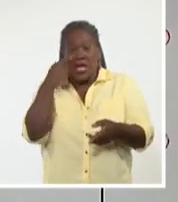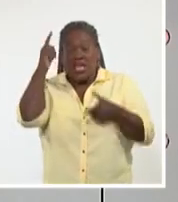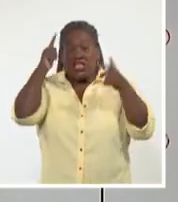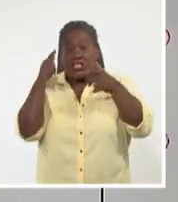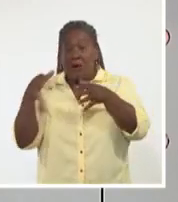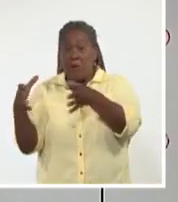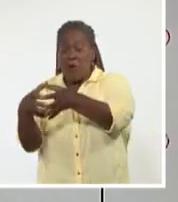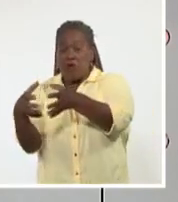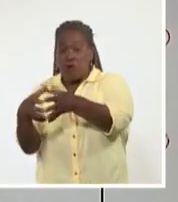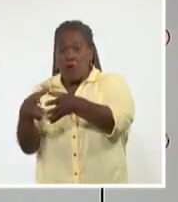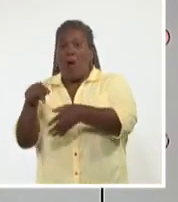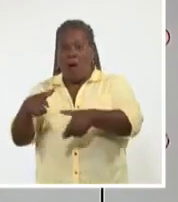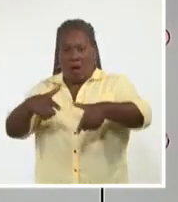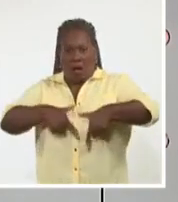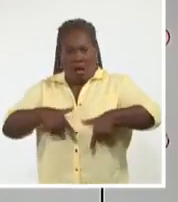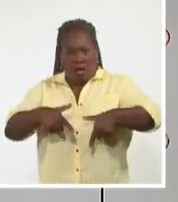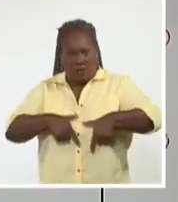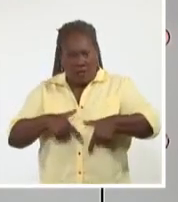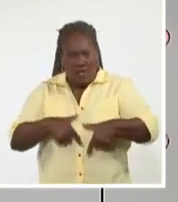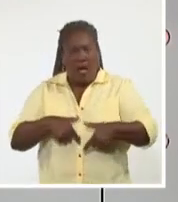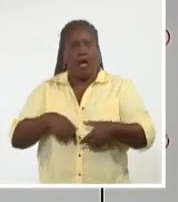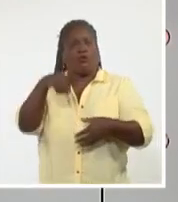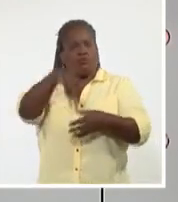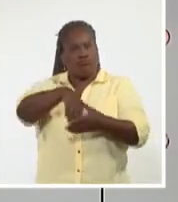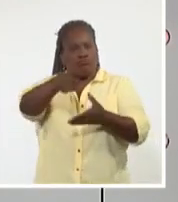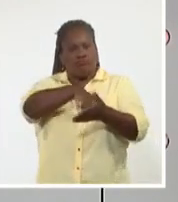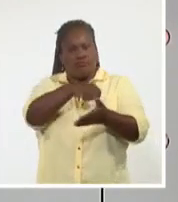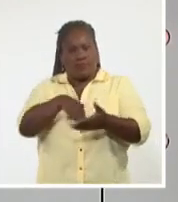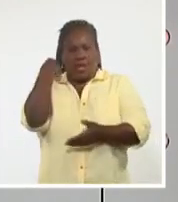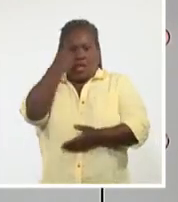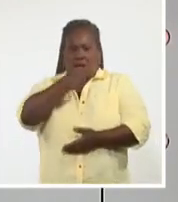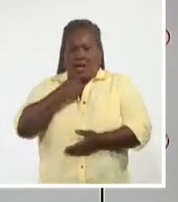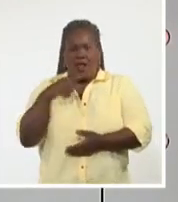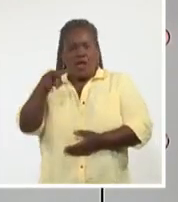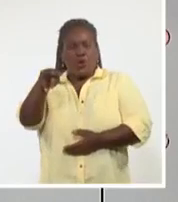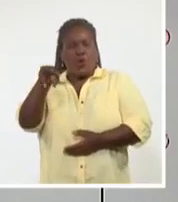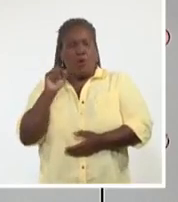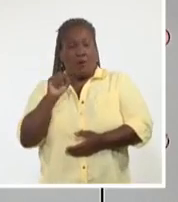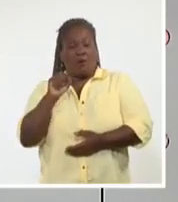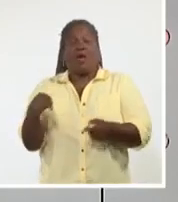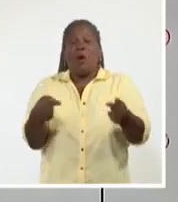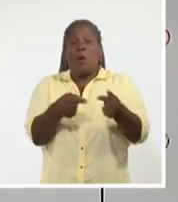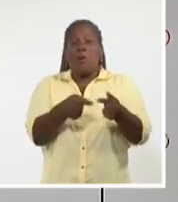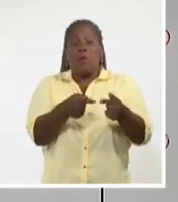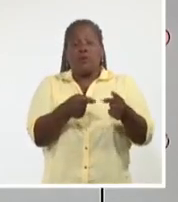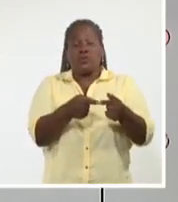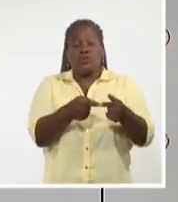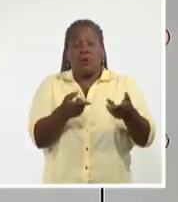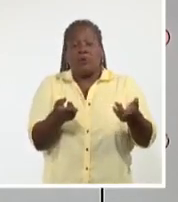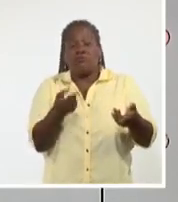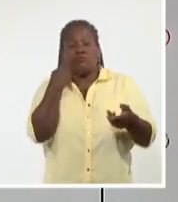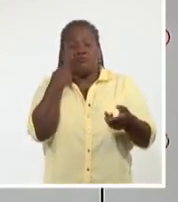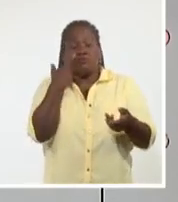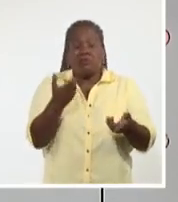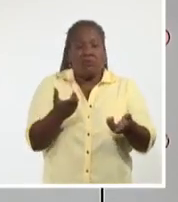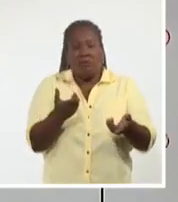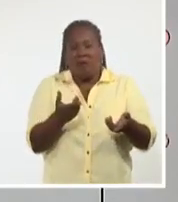con candidatos únicos electos en primarias y con caras renovadas la oposición fue dispersa y fracturada